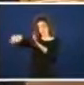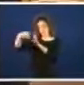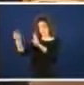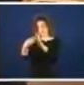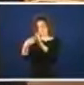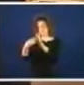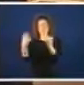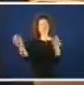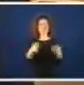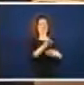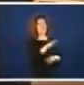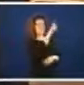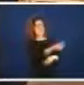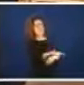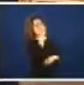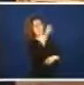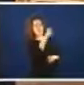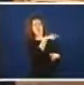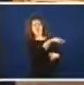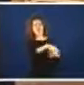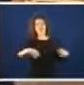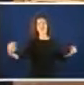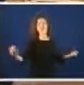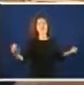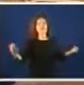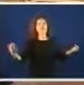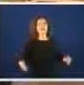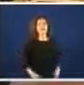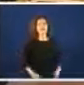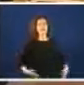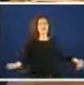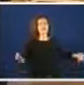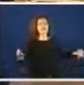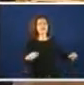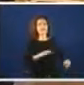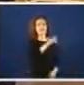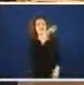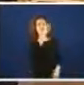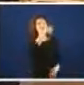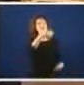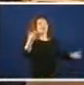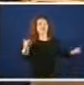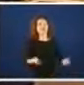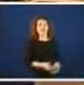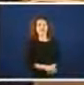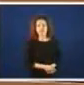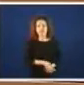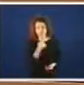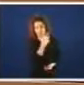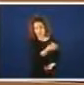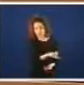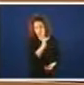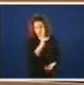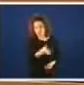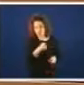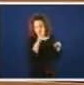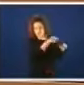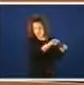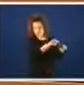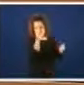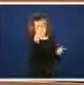Señor Feijó, Que? Que, señor Fijo? E digo isto porque vostede